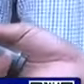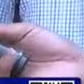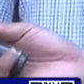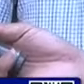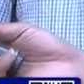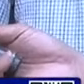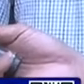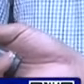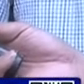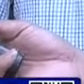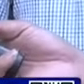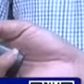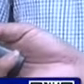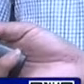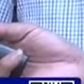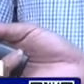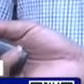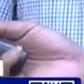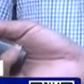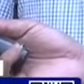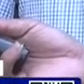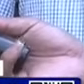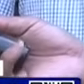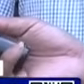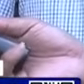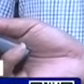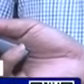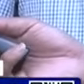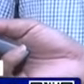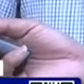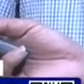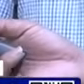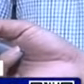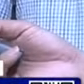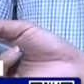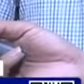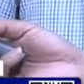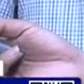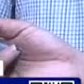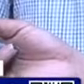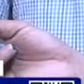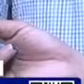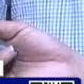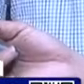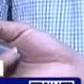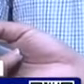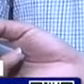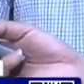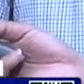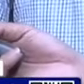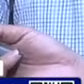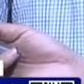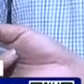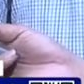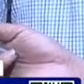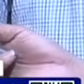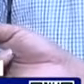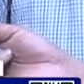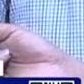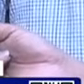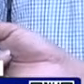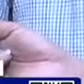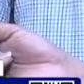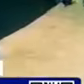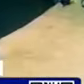cuesta. Tenemos cosas allá. No sé. Alguien tiene que hacer algo. Estamos decididos a